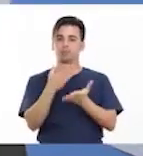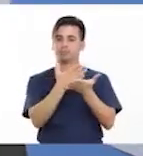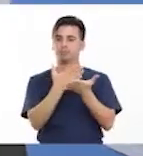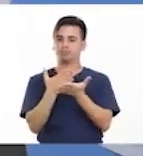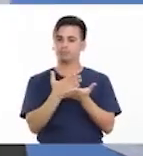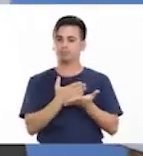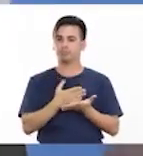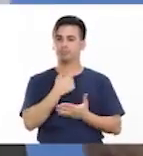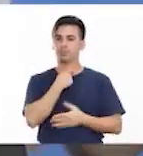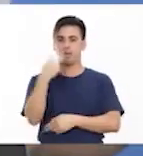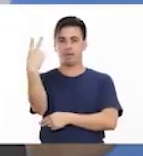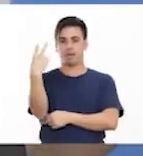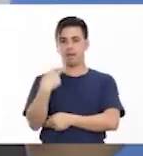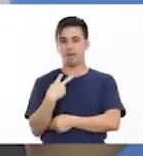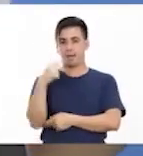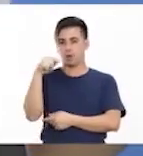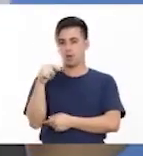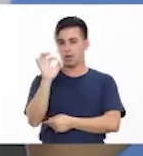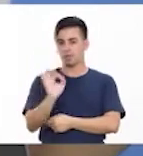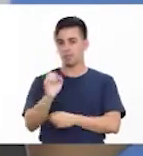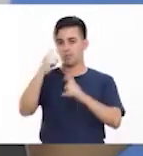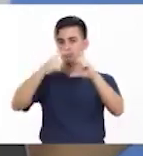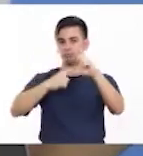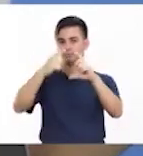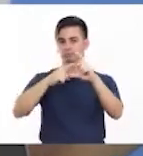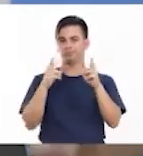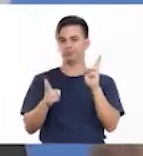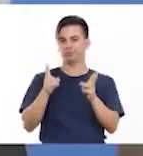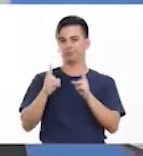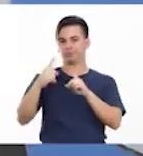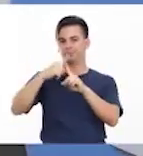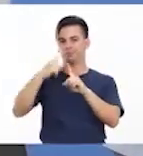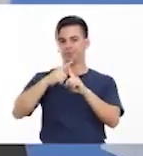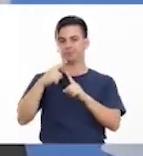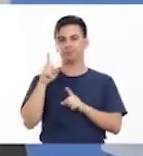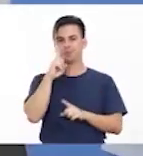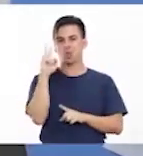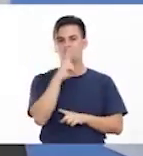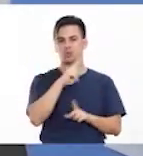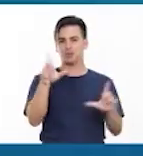autoevaluarse en este contenido, les sugerimos las siguientes actividades que aparecen en pantalla.